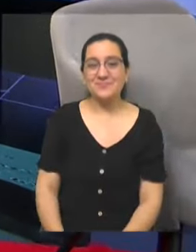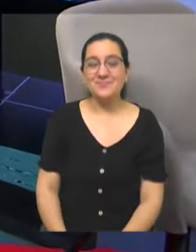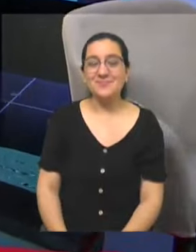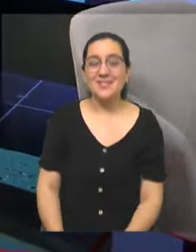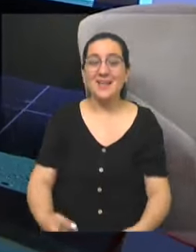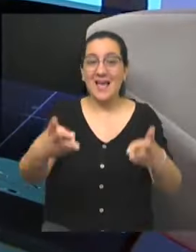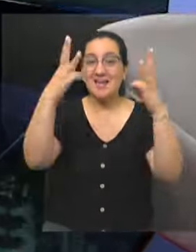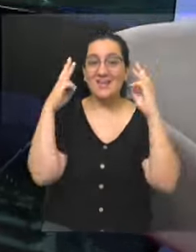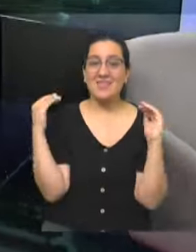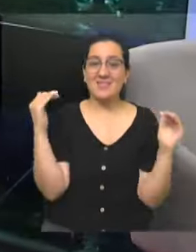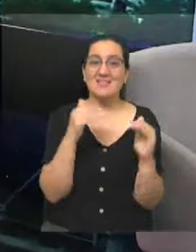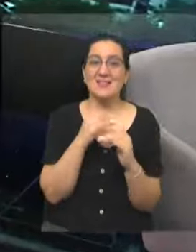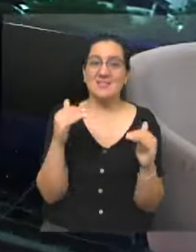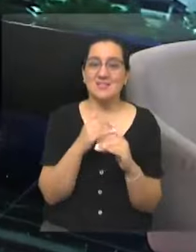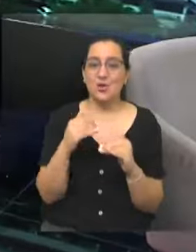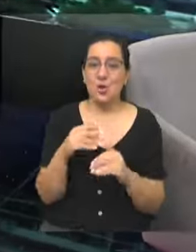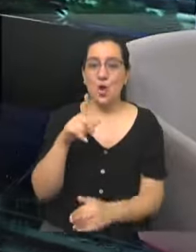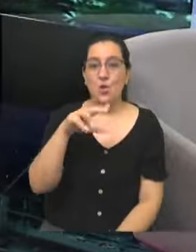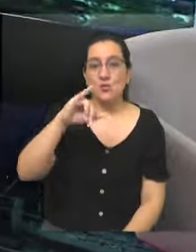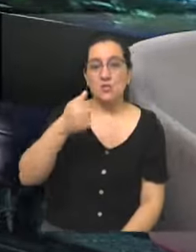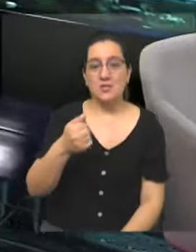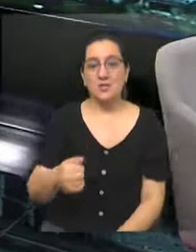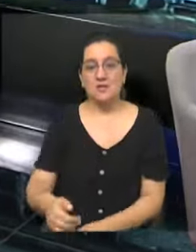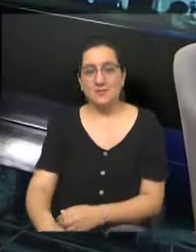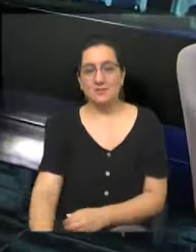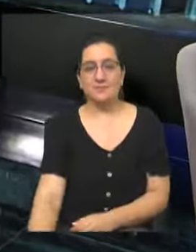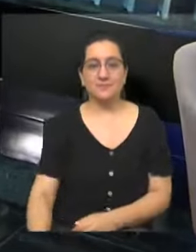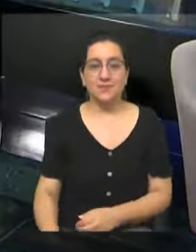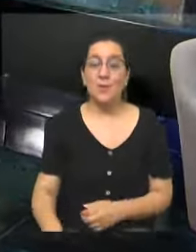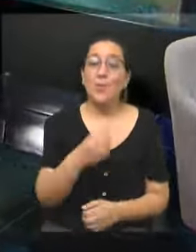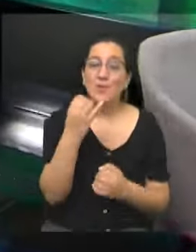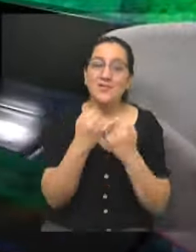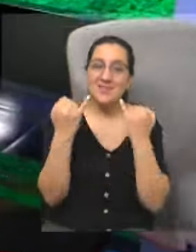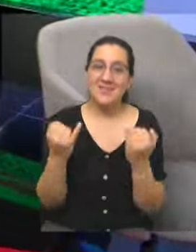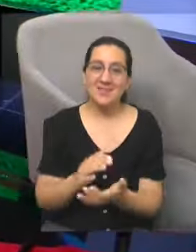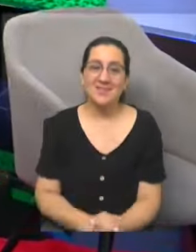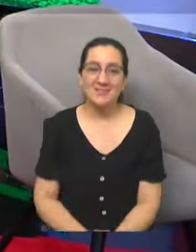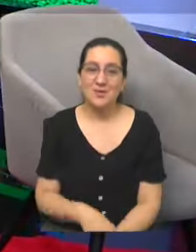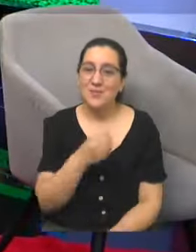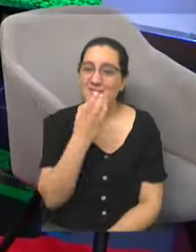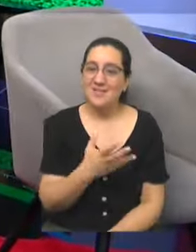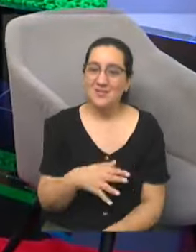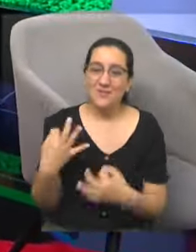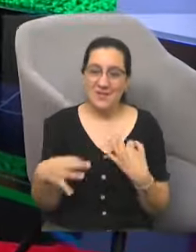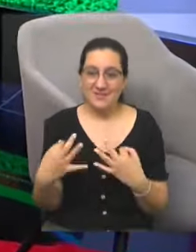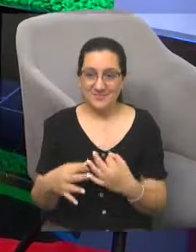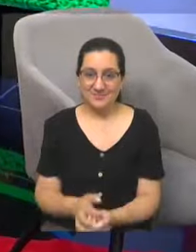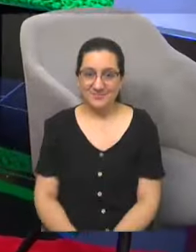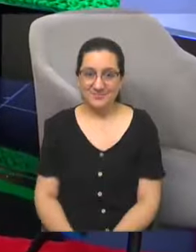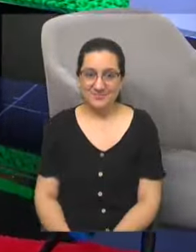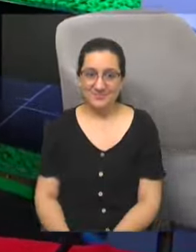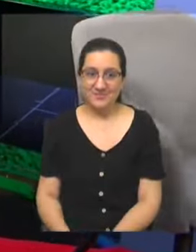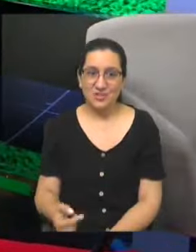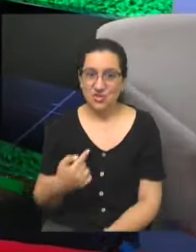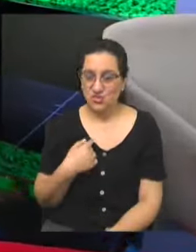reina del tránsito y está aquí con nosotros Lucía, bienvenida. Hola, buen día. ¿Cómo le va? Muy bien. ¿Y usted? No estoy para ser presidenta